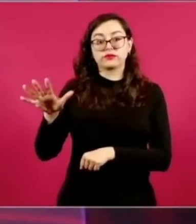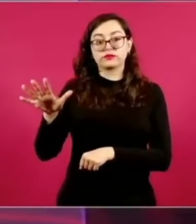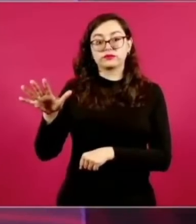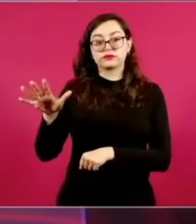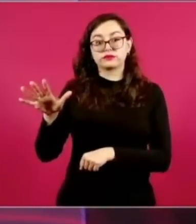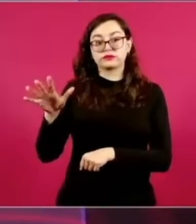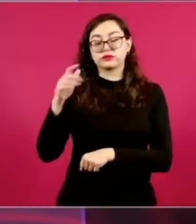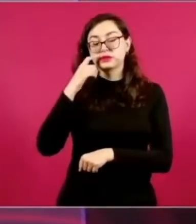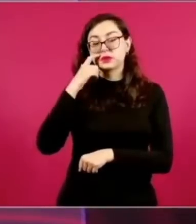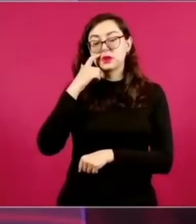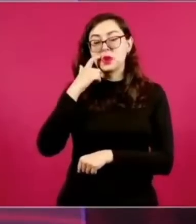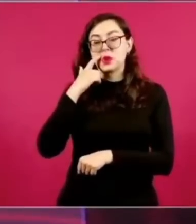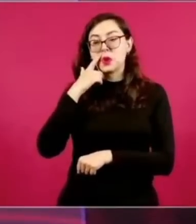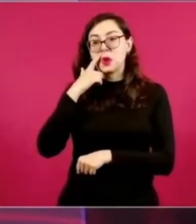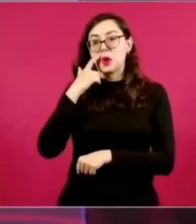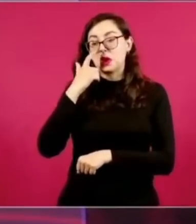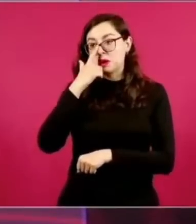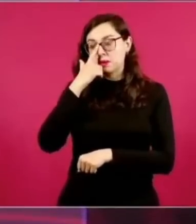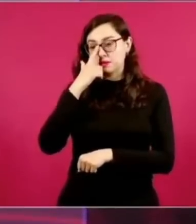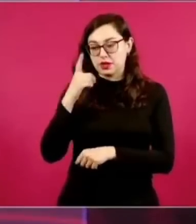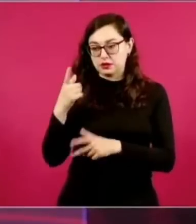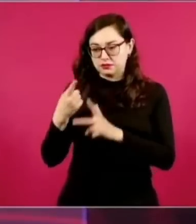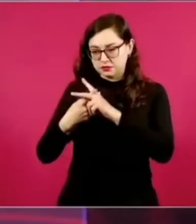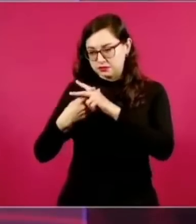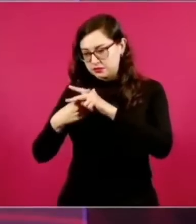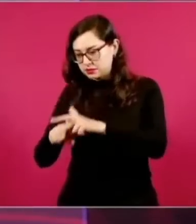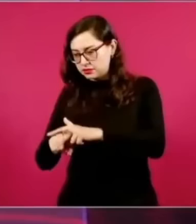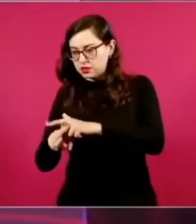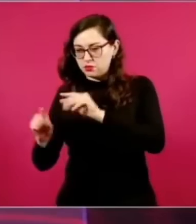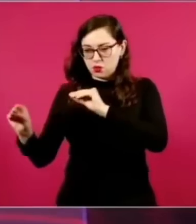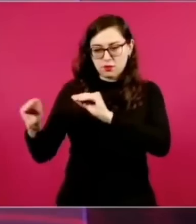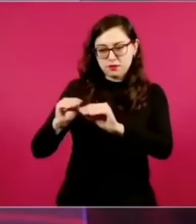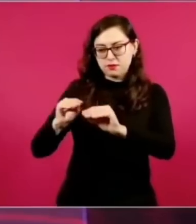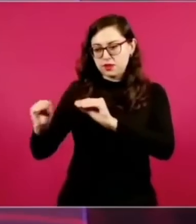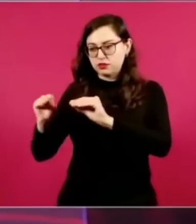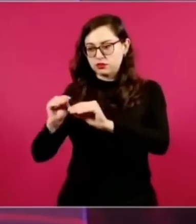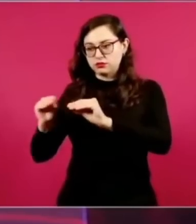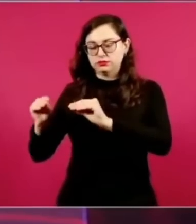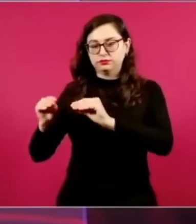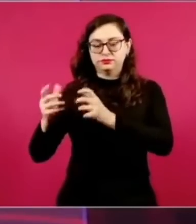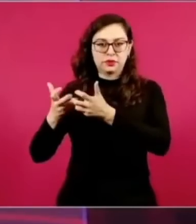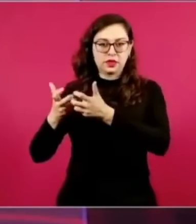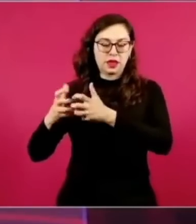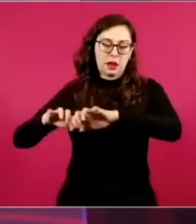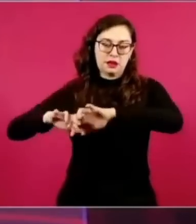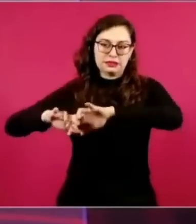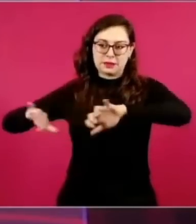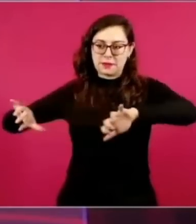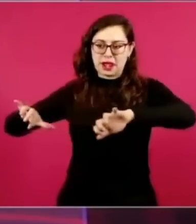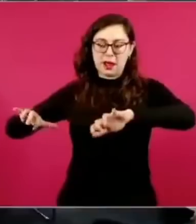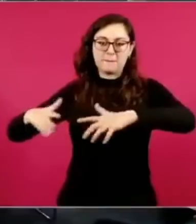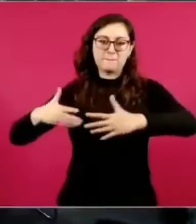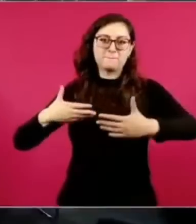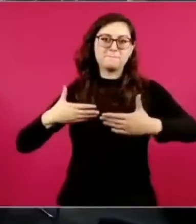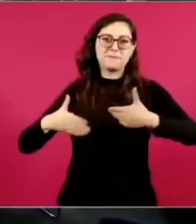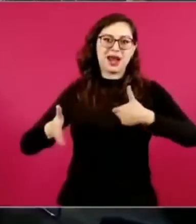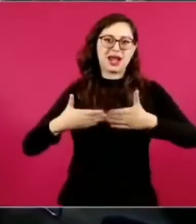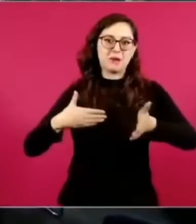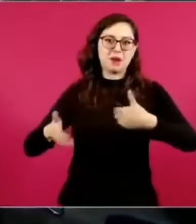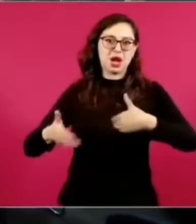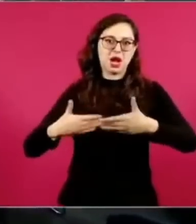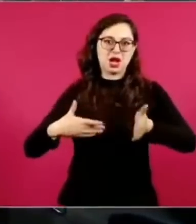un país autónomo independiente que fue Panamá, porque ya estaba detrás el